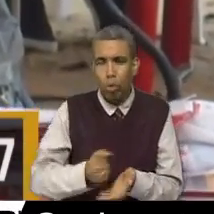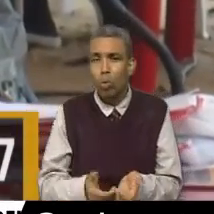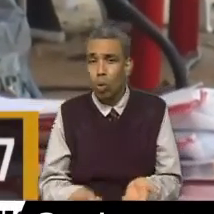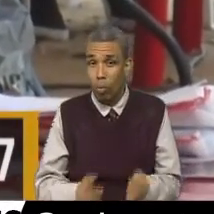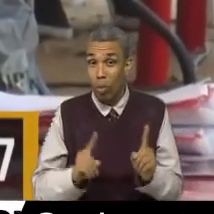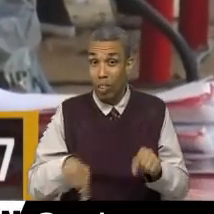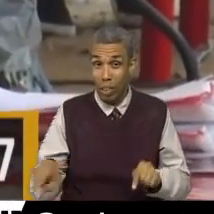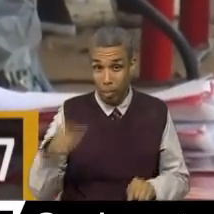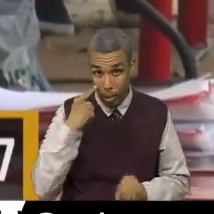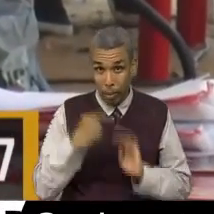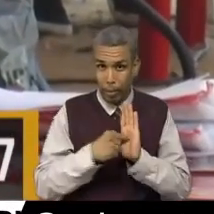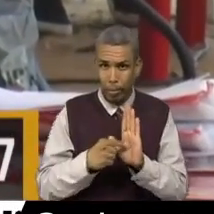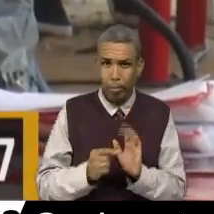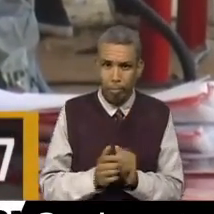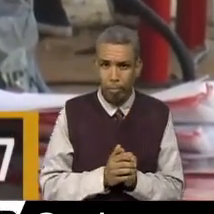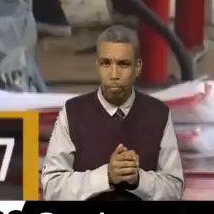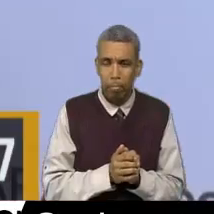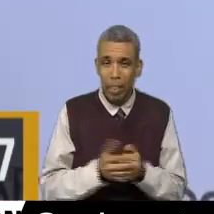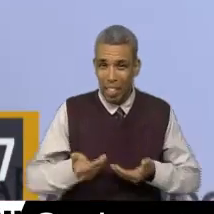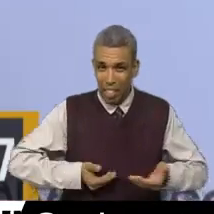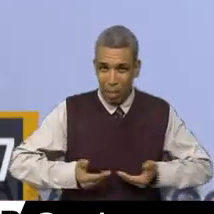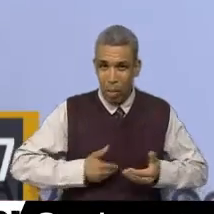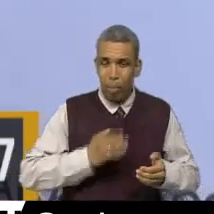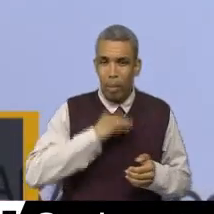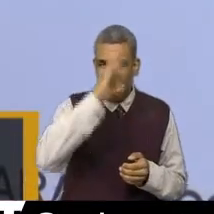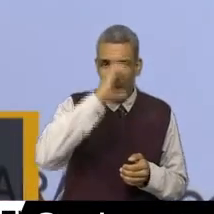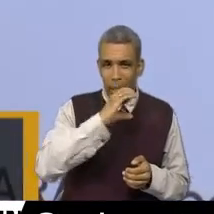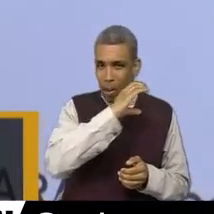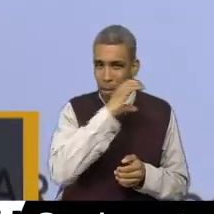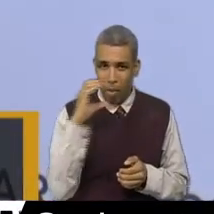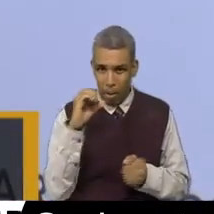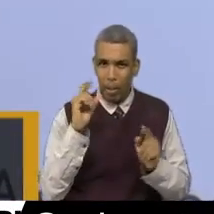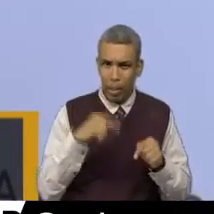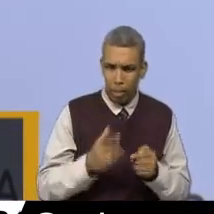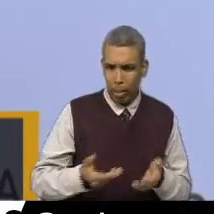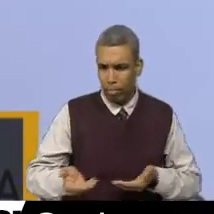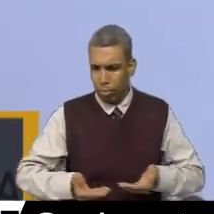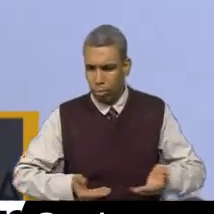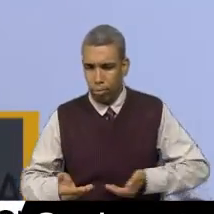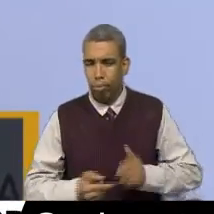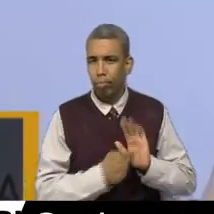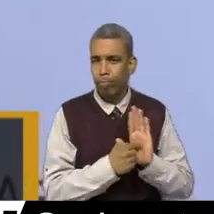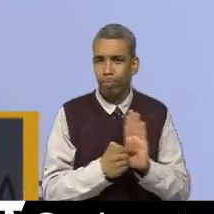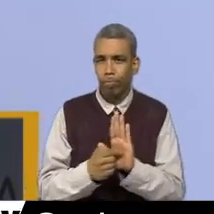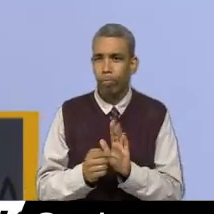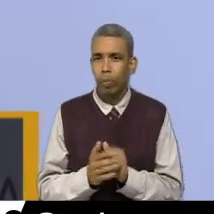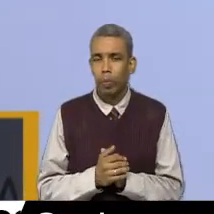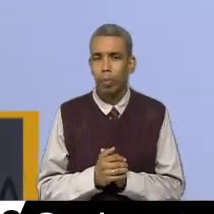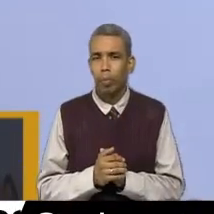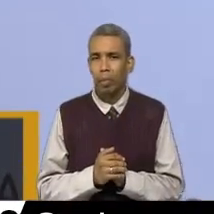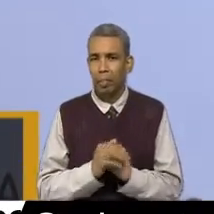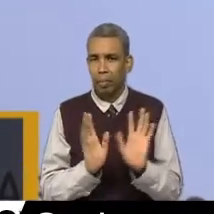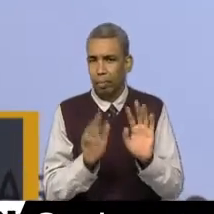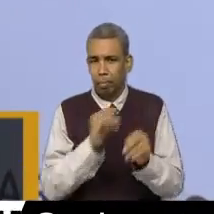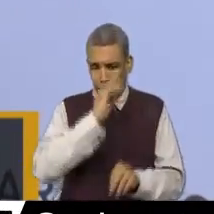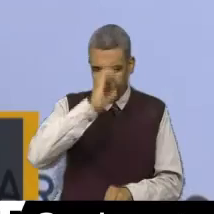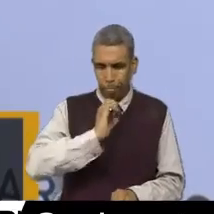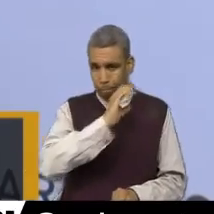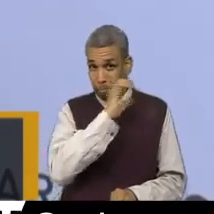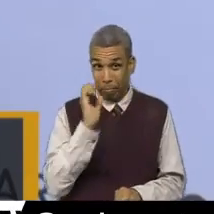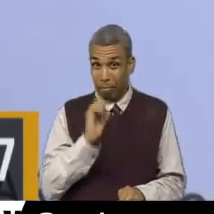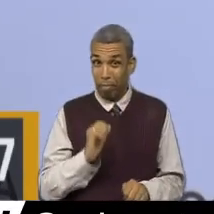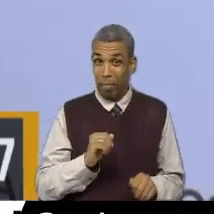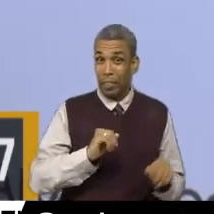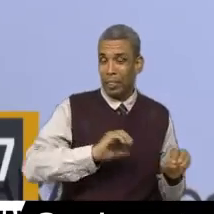y secretarías de la administración municipal. Acercarnos a la comunidad, pues trasladarnos desde nuestras oficinas hasta acá para que